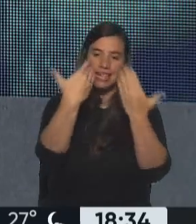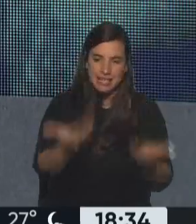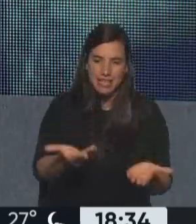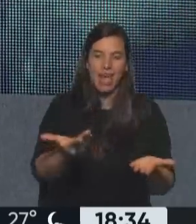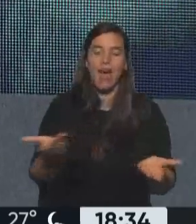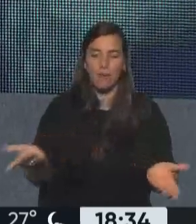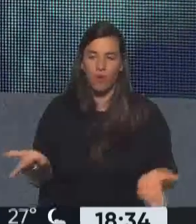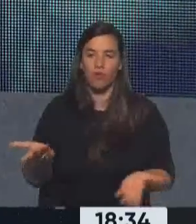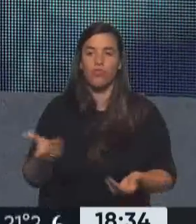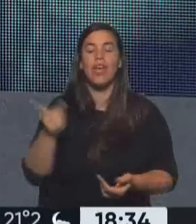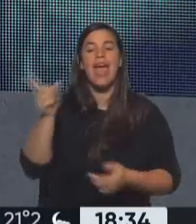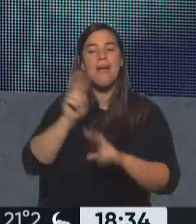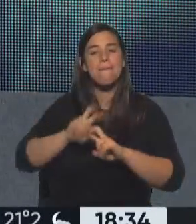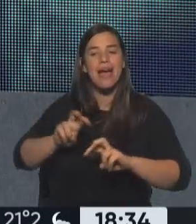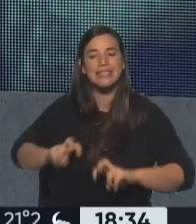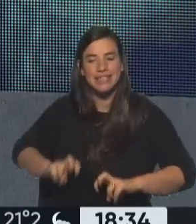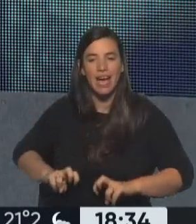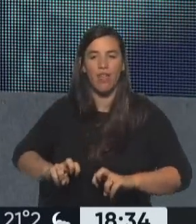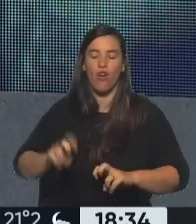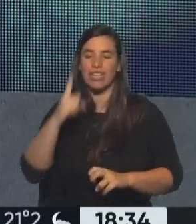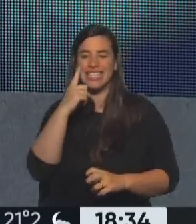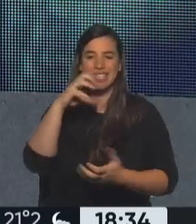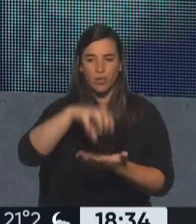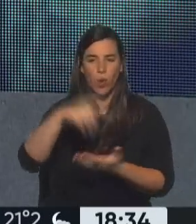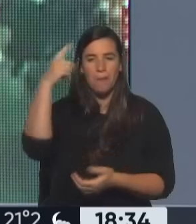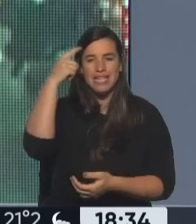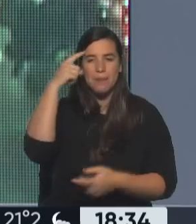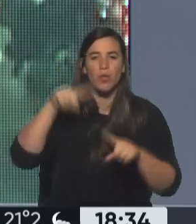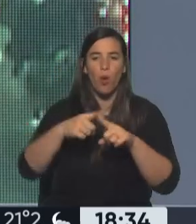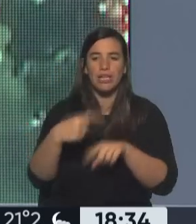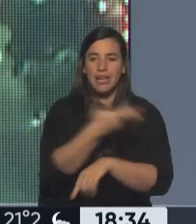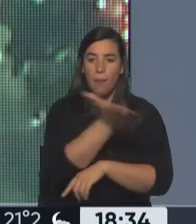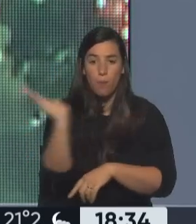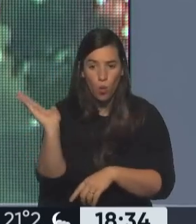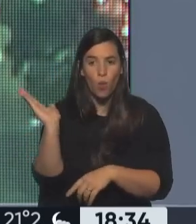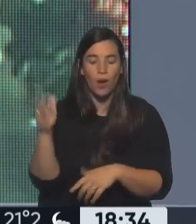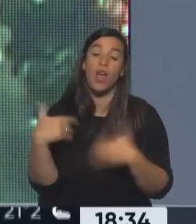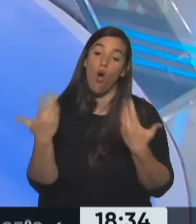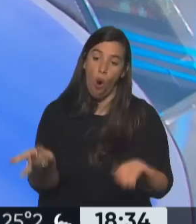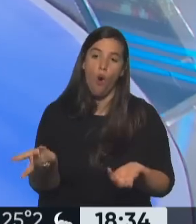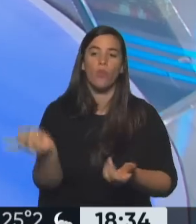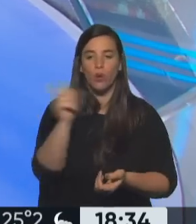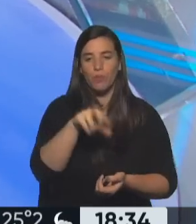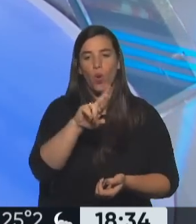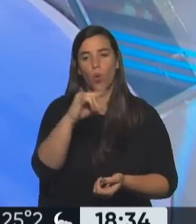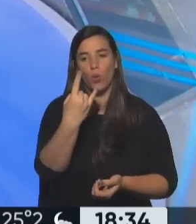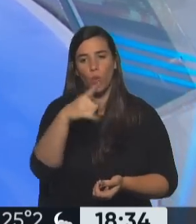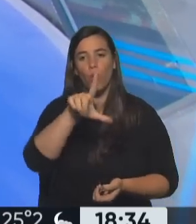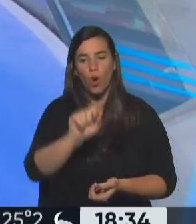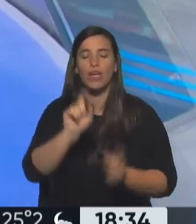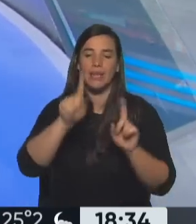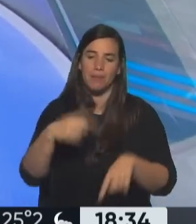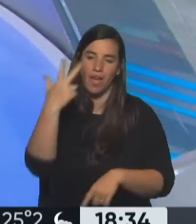con nosotros, es investigador del Instituto de Pensamiento y Políticas Públicas, por supuesto Rulo de la Torre y Horacio en la mesa. Yo